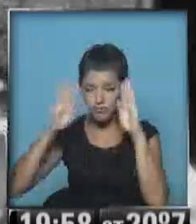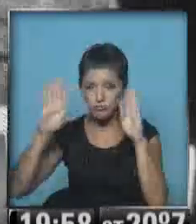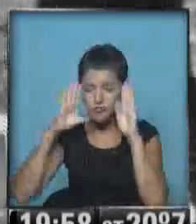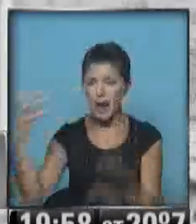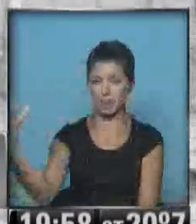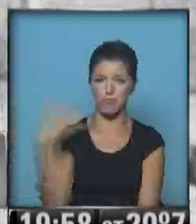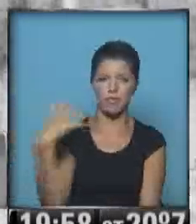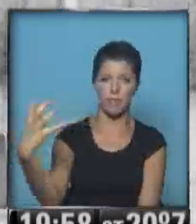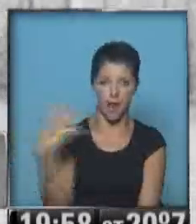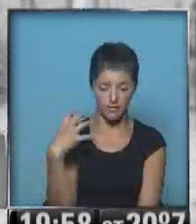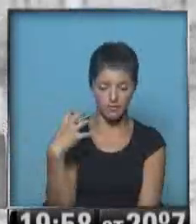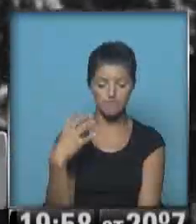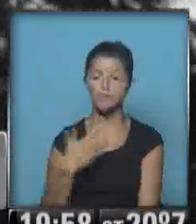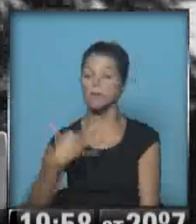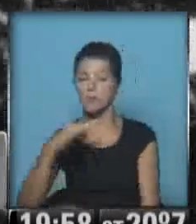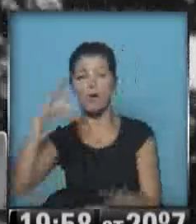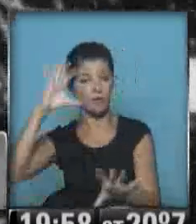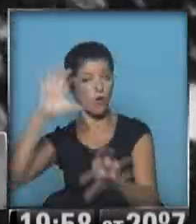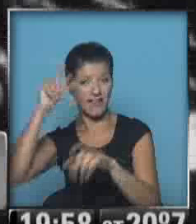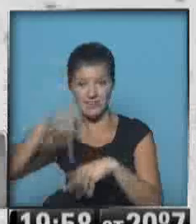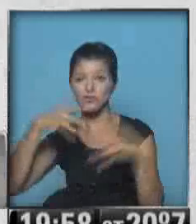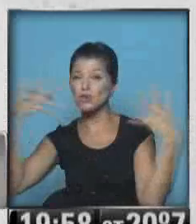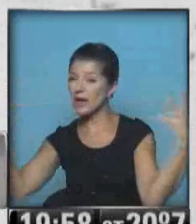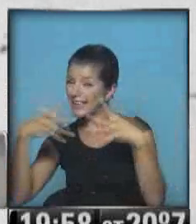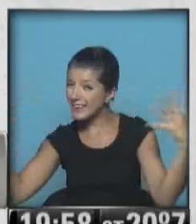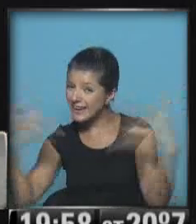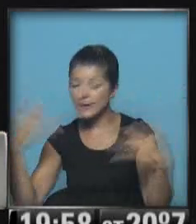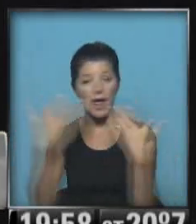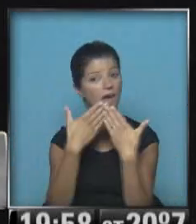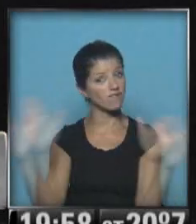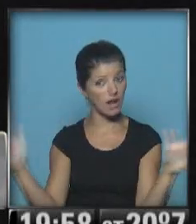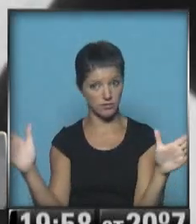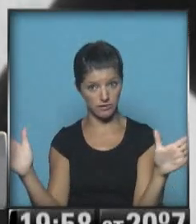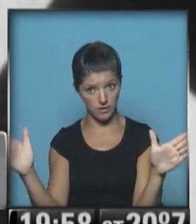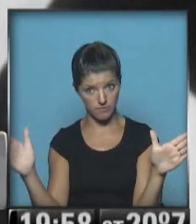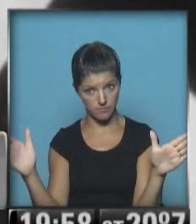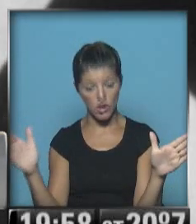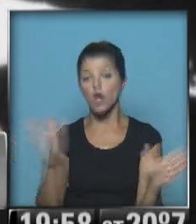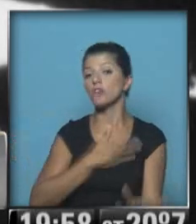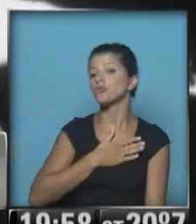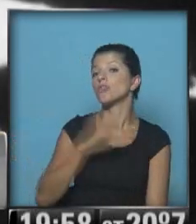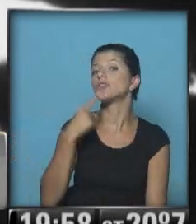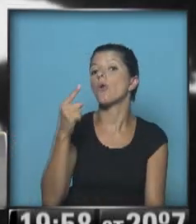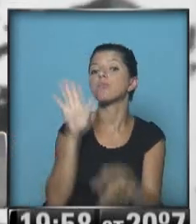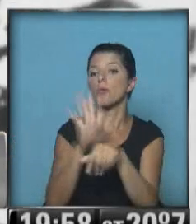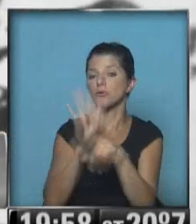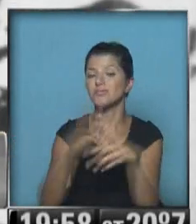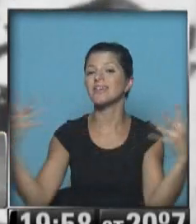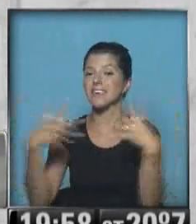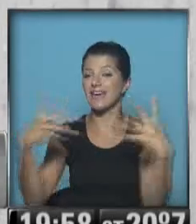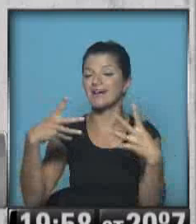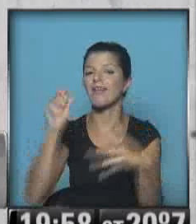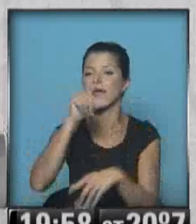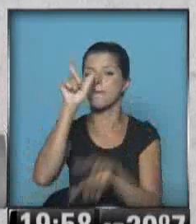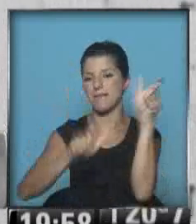amenazas tenemos que recordar que esto era una guerra completamente abierta era lo que yo llamaría una guerra civil